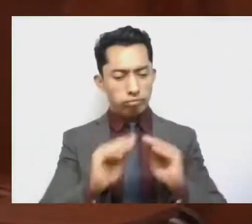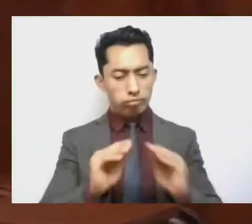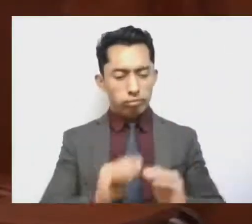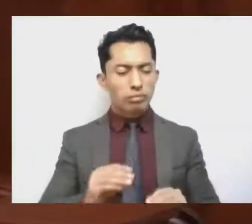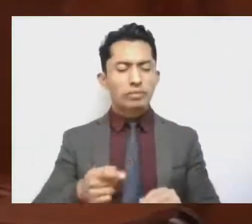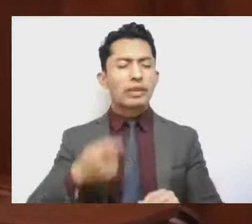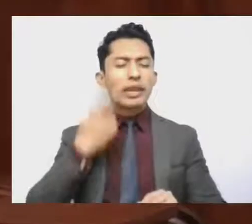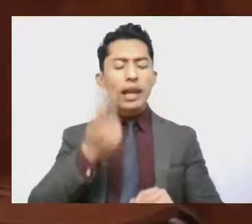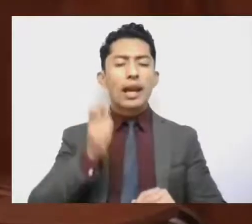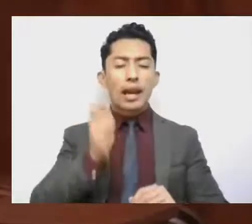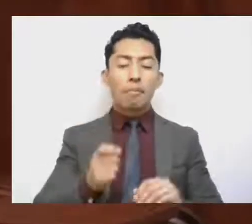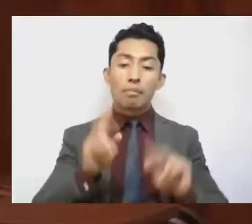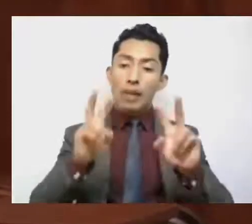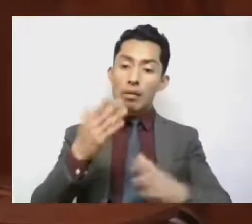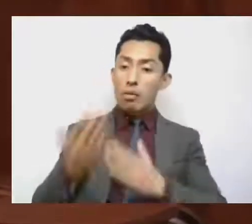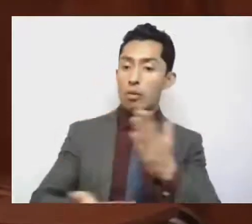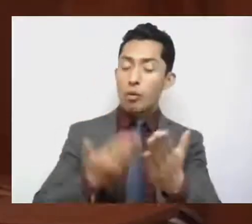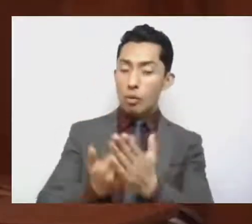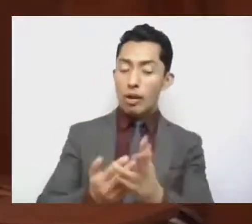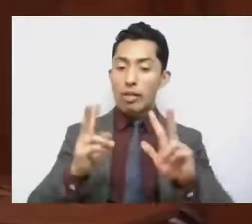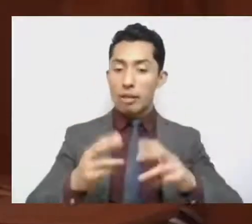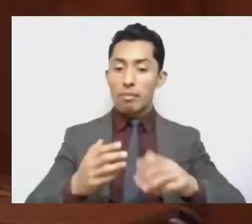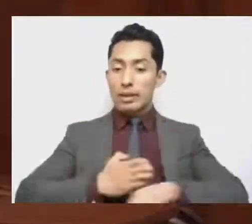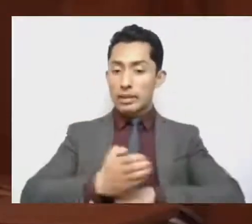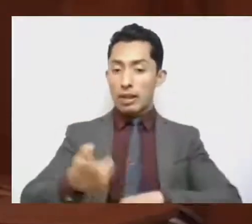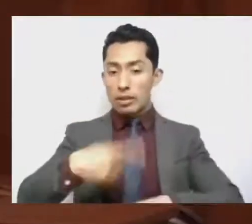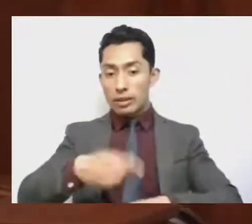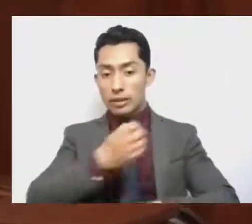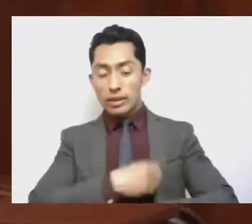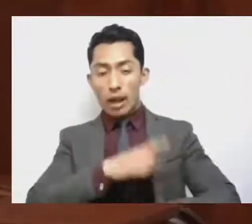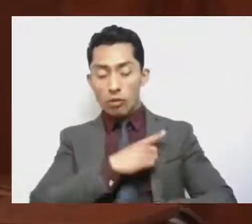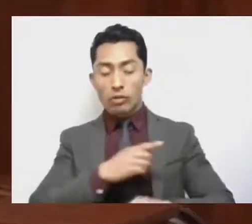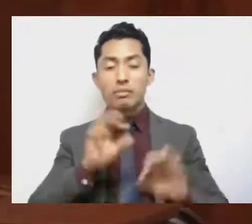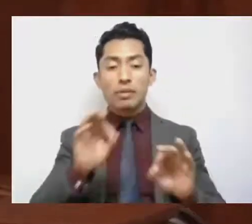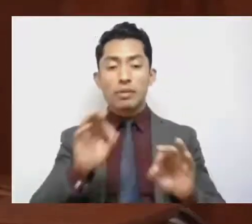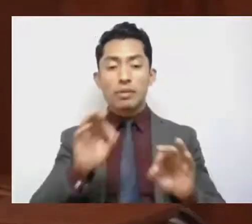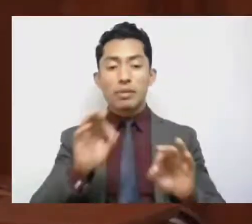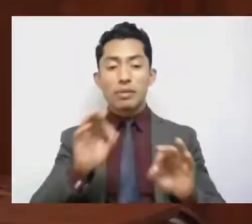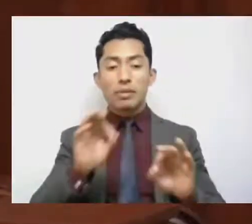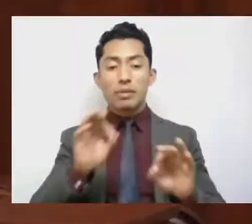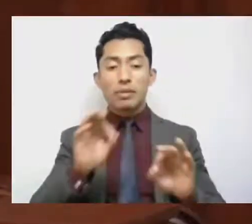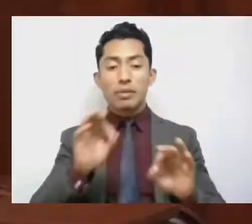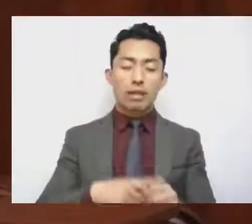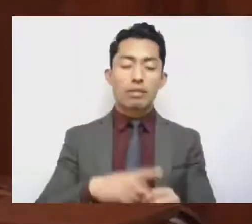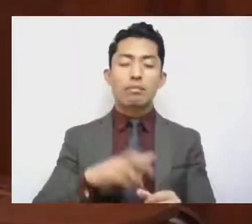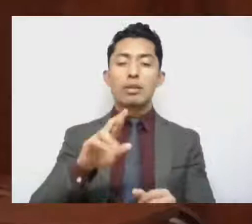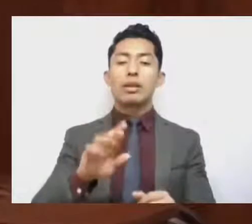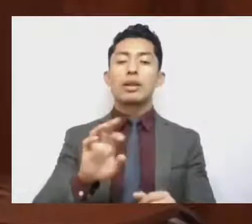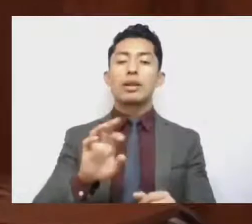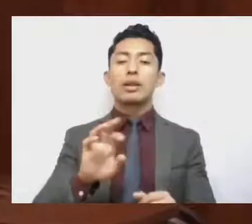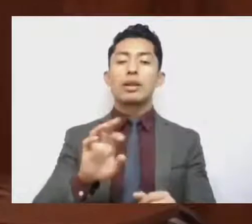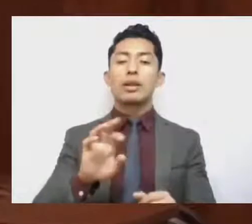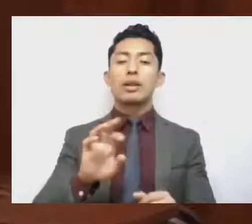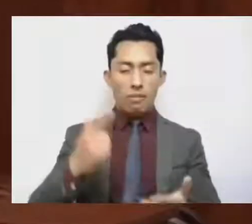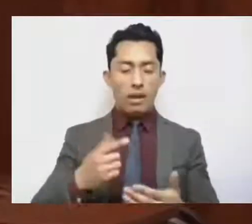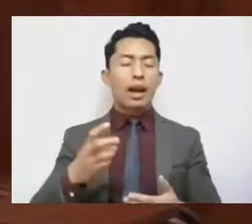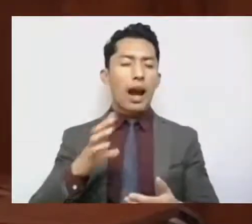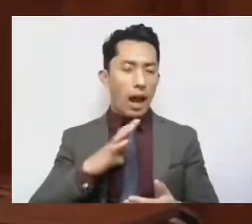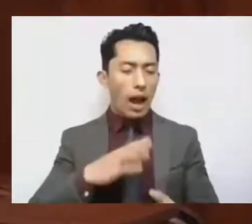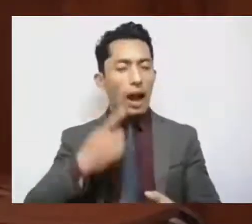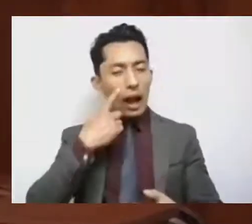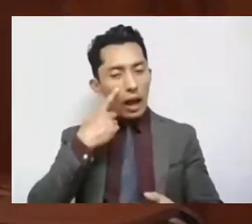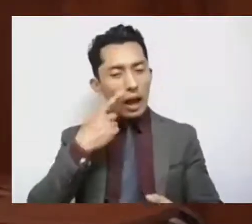la agenda de salud estatal a la atención de la enfermedad renal crónica y dada la creciente demanda de